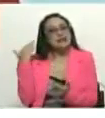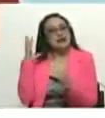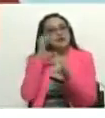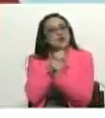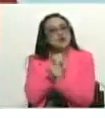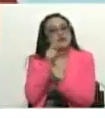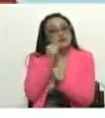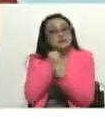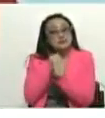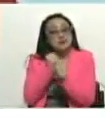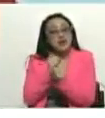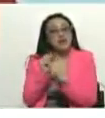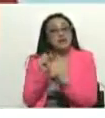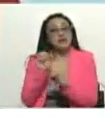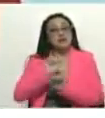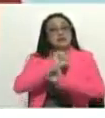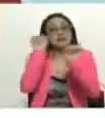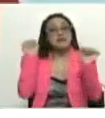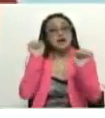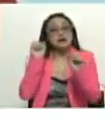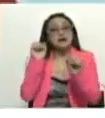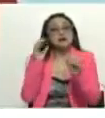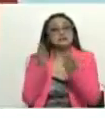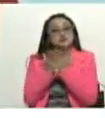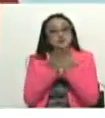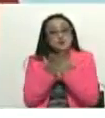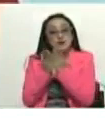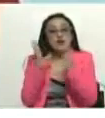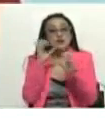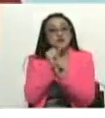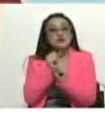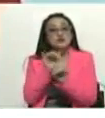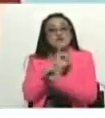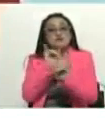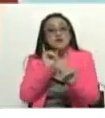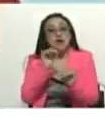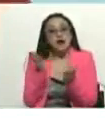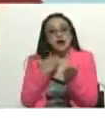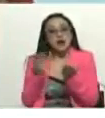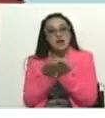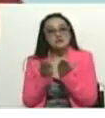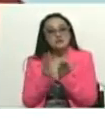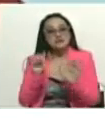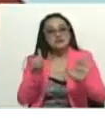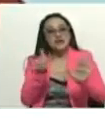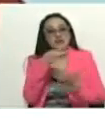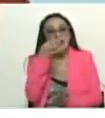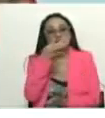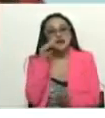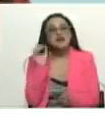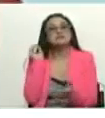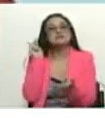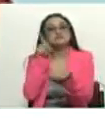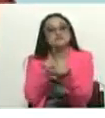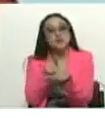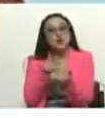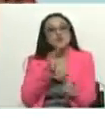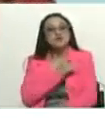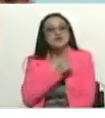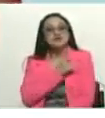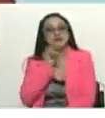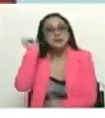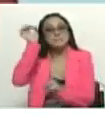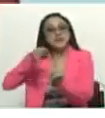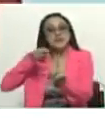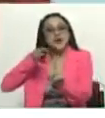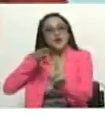de día, estudiaba de noche, y nosotros salíamos de clases a las 6 de la tarde e íbamos al pedagógico, y salíamos del pedagógico